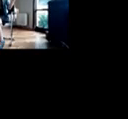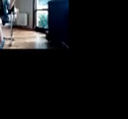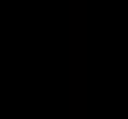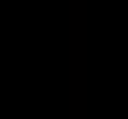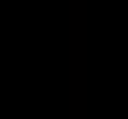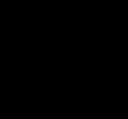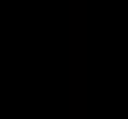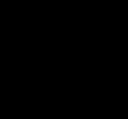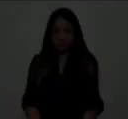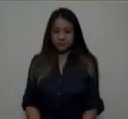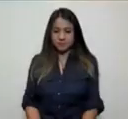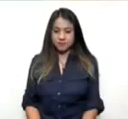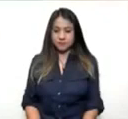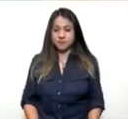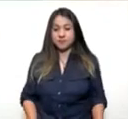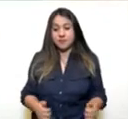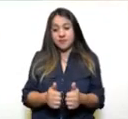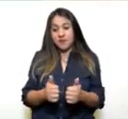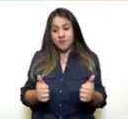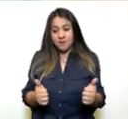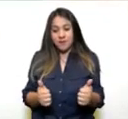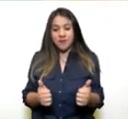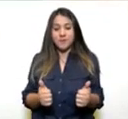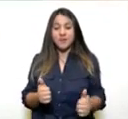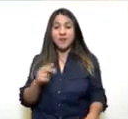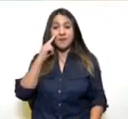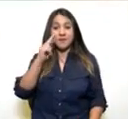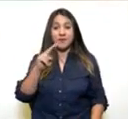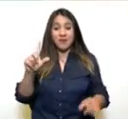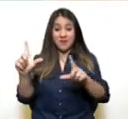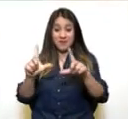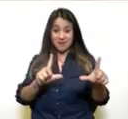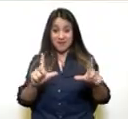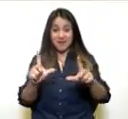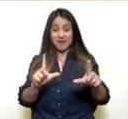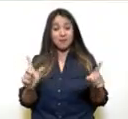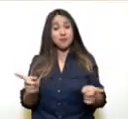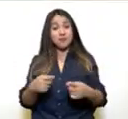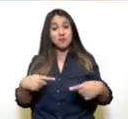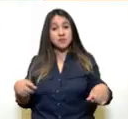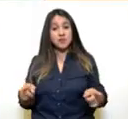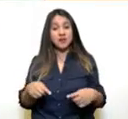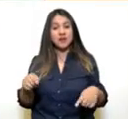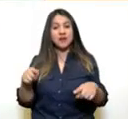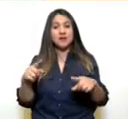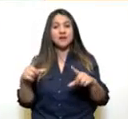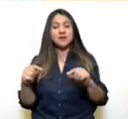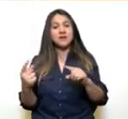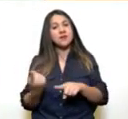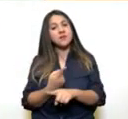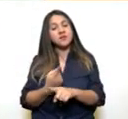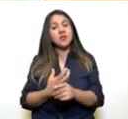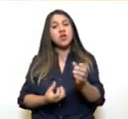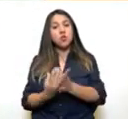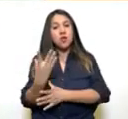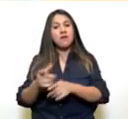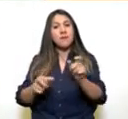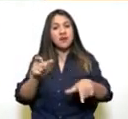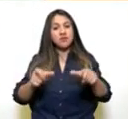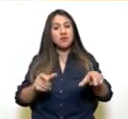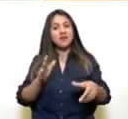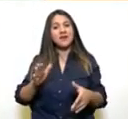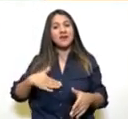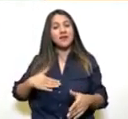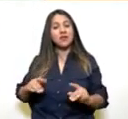bueno a mí me parece que en esas imágenes en ese diálogo de las nuevas generaciones que tienen construir un